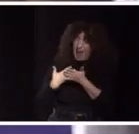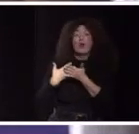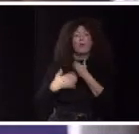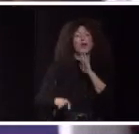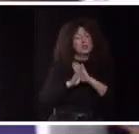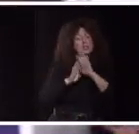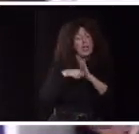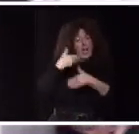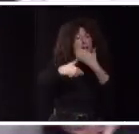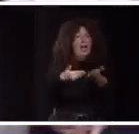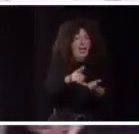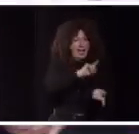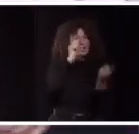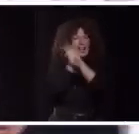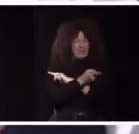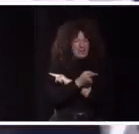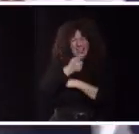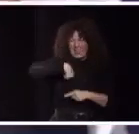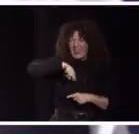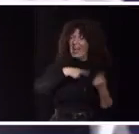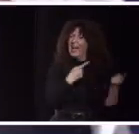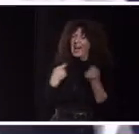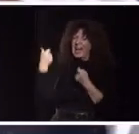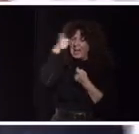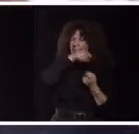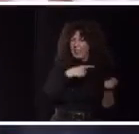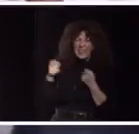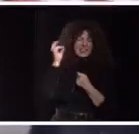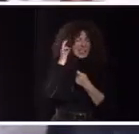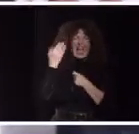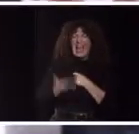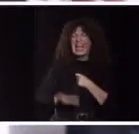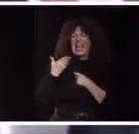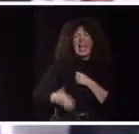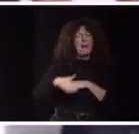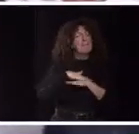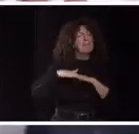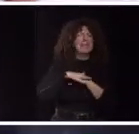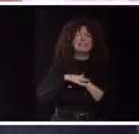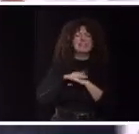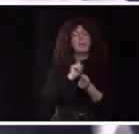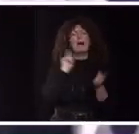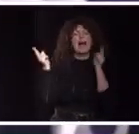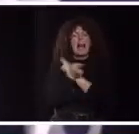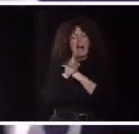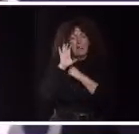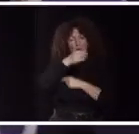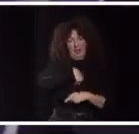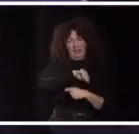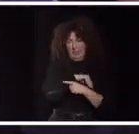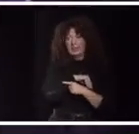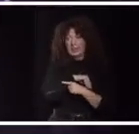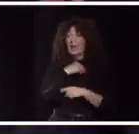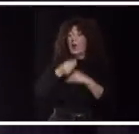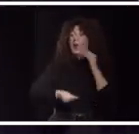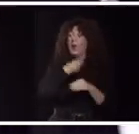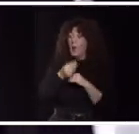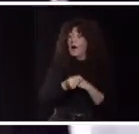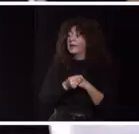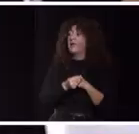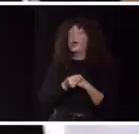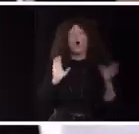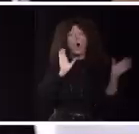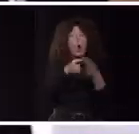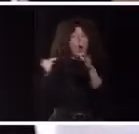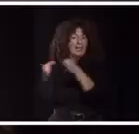transformándolo. Necesario y necesaria, imprescindible para el cambio de nuestro país. Y lo haremos con los colectivos